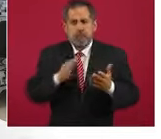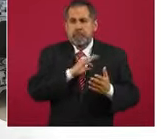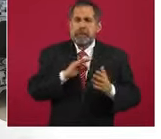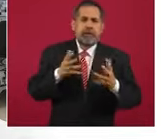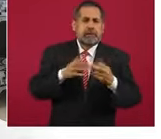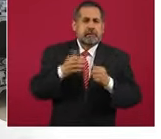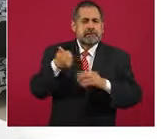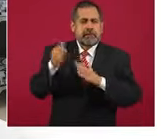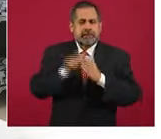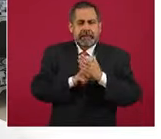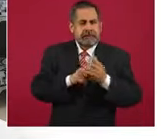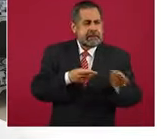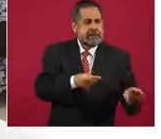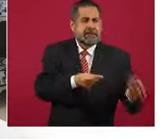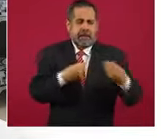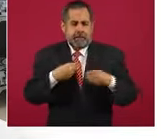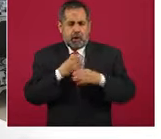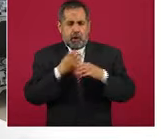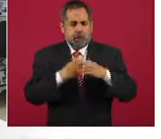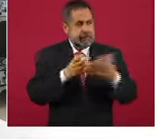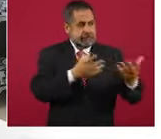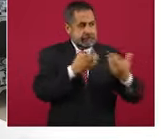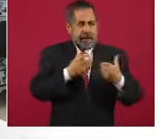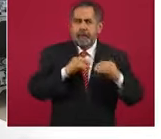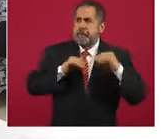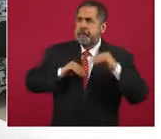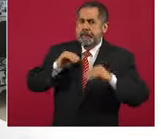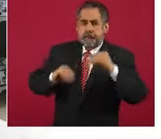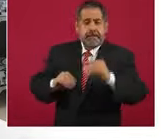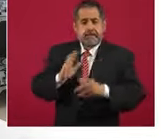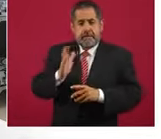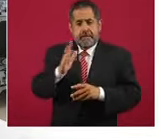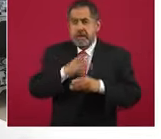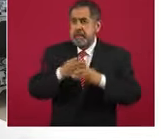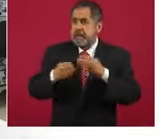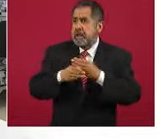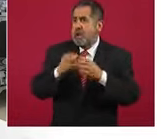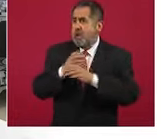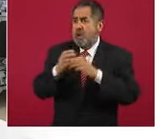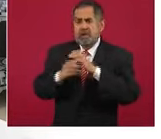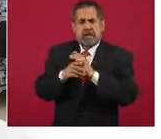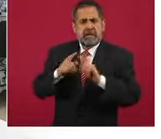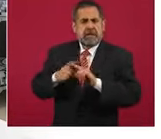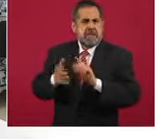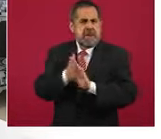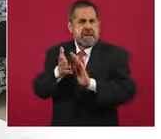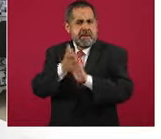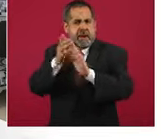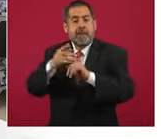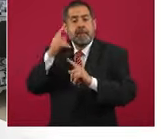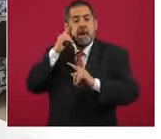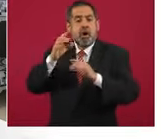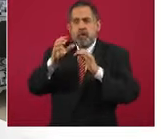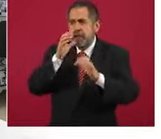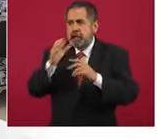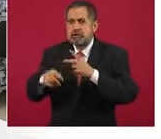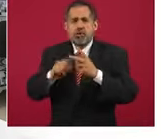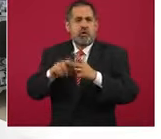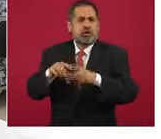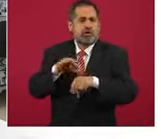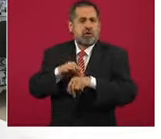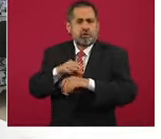promedio 6 meses. Ya tenemos el material, el equipo, de comunicaciones, equipo